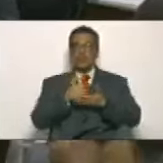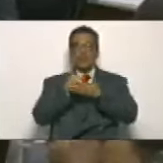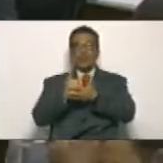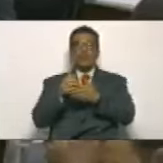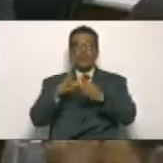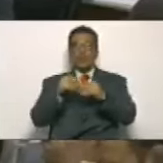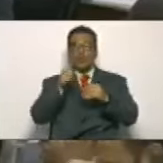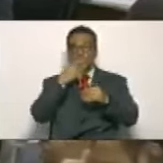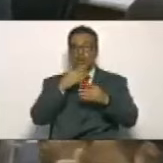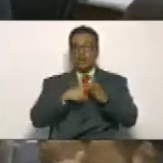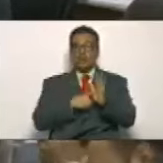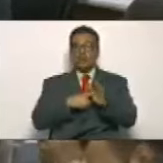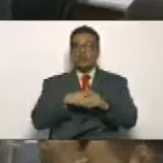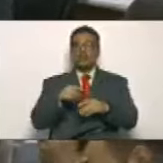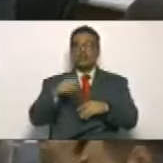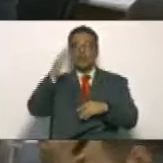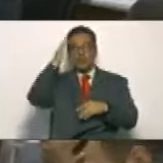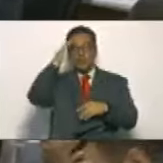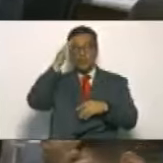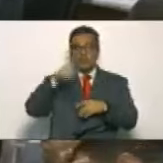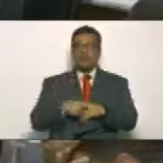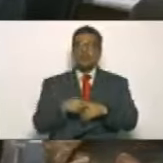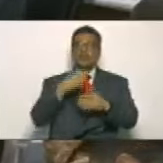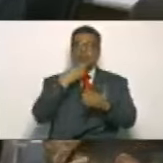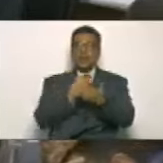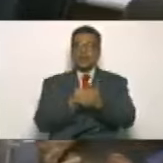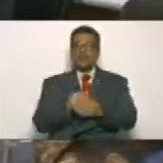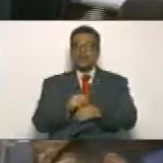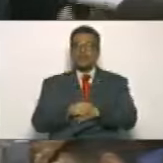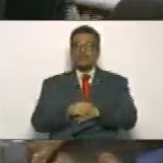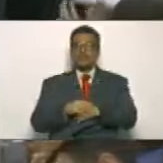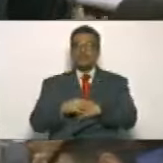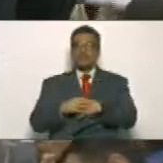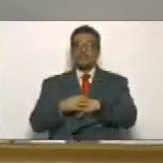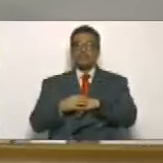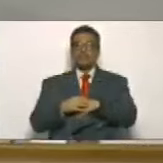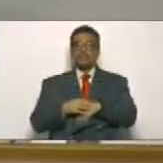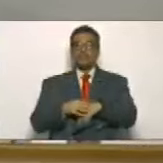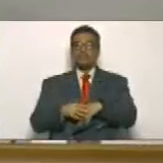este usevista de prosapia y de prestigio. Muchas gracias.